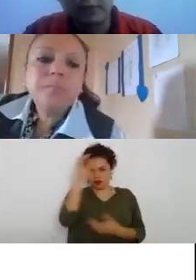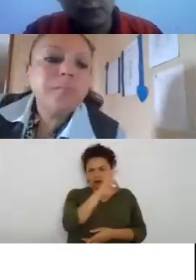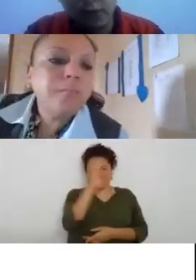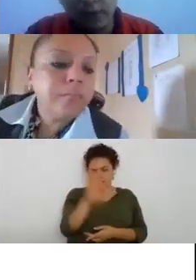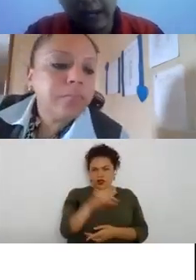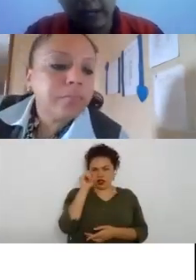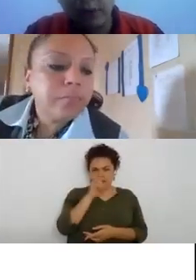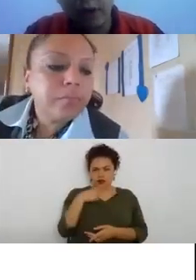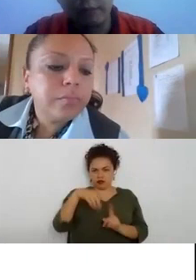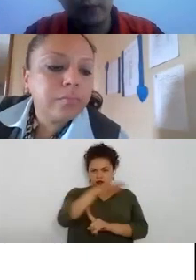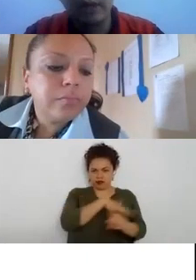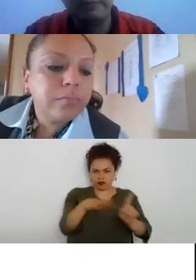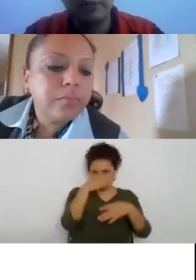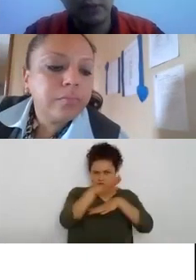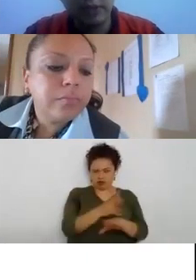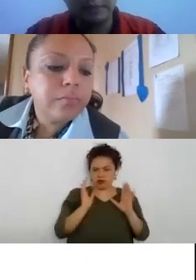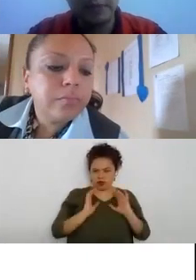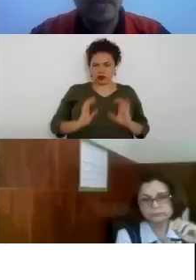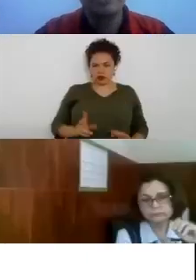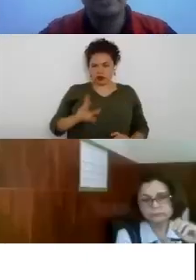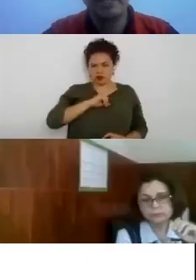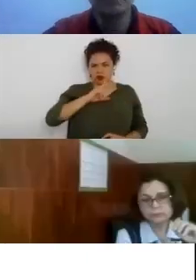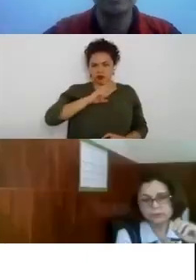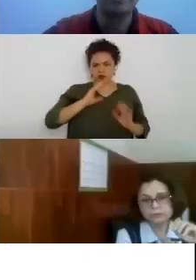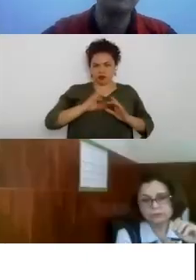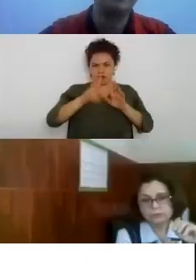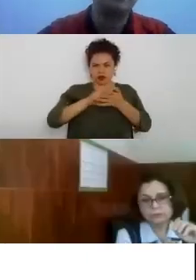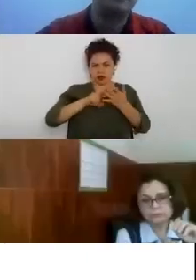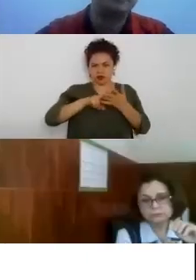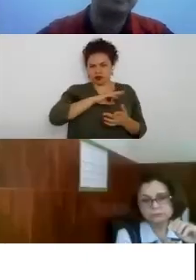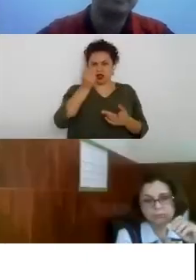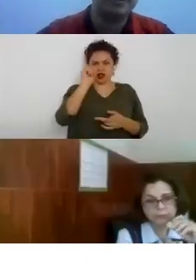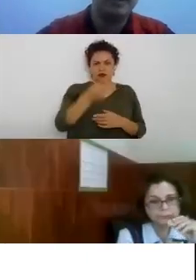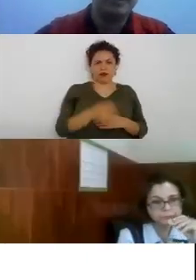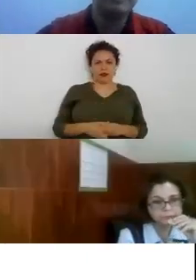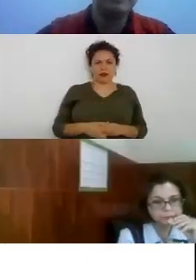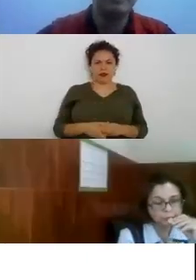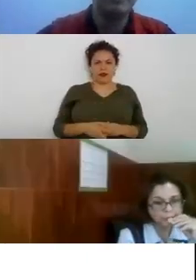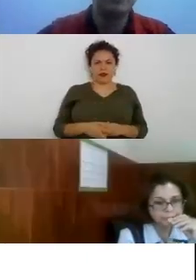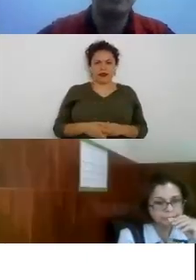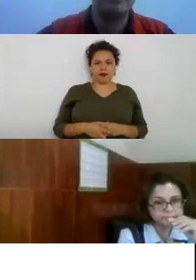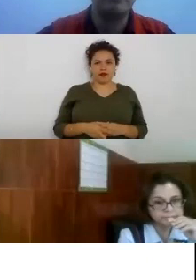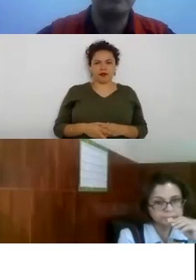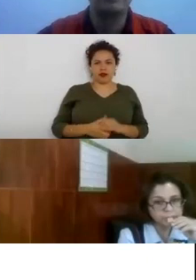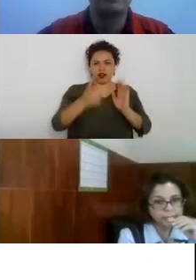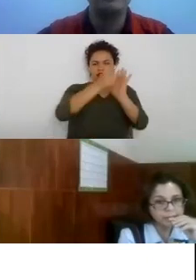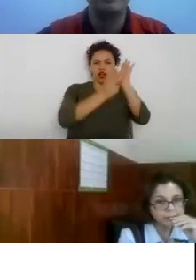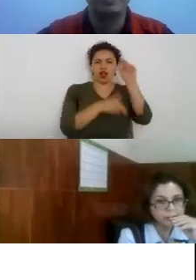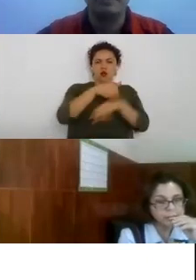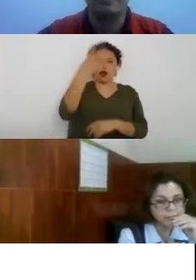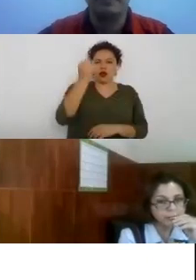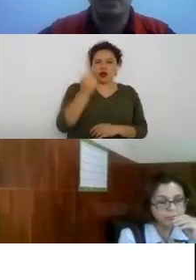misma sobre el cuerpo de la persona. ¿Y en qué consiste esto? Esta regla de los 9 nos va a